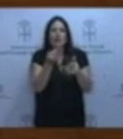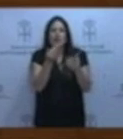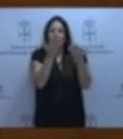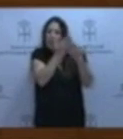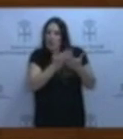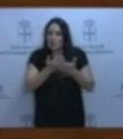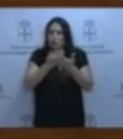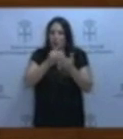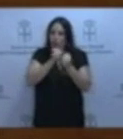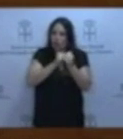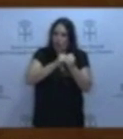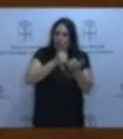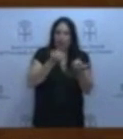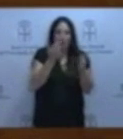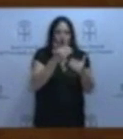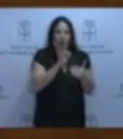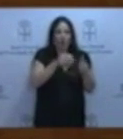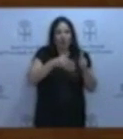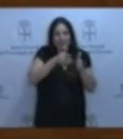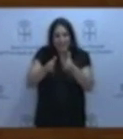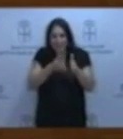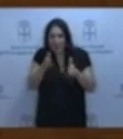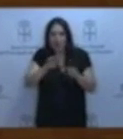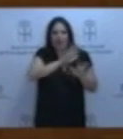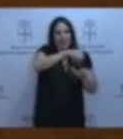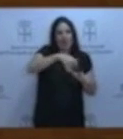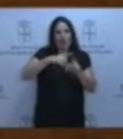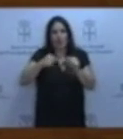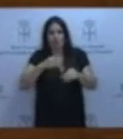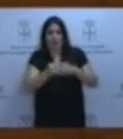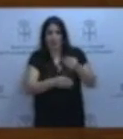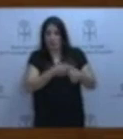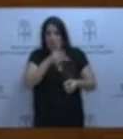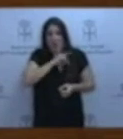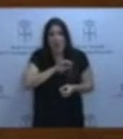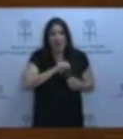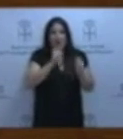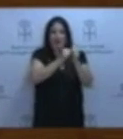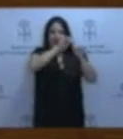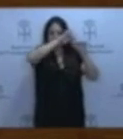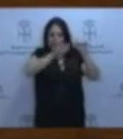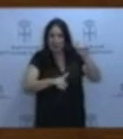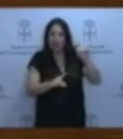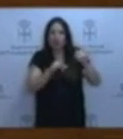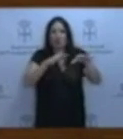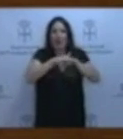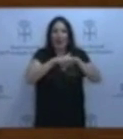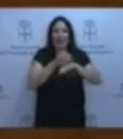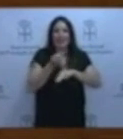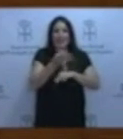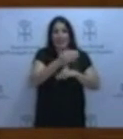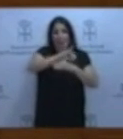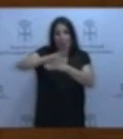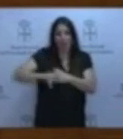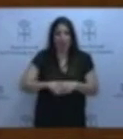geohidrológicos, un trasvase de León a Asturias hecho sin querer, desprendimientos y el desmantelamiento de las redes de trenes de